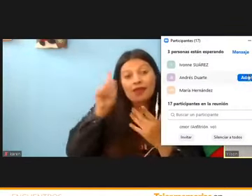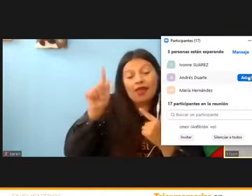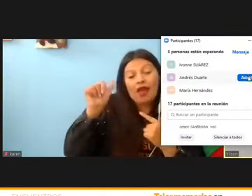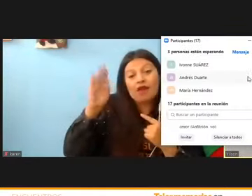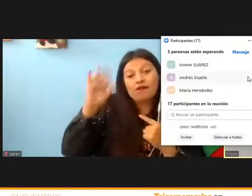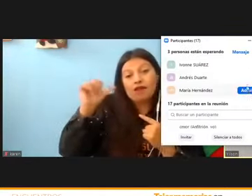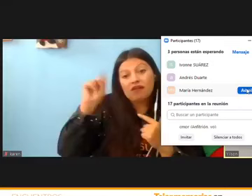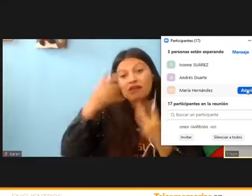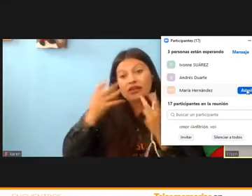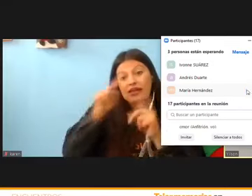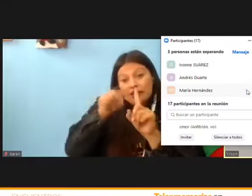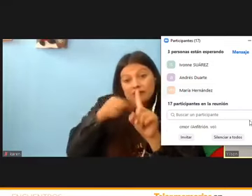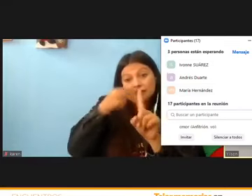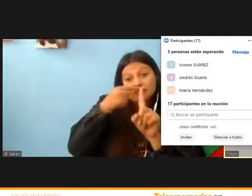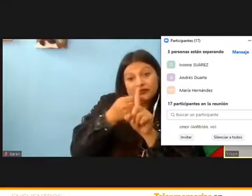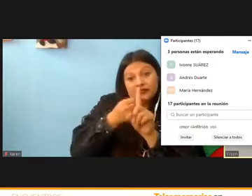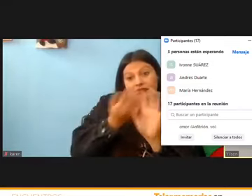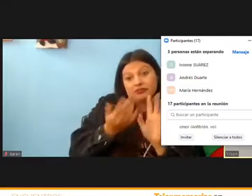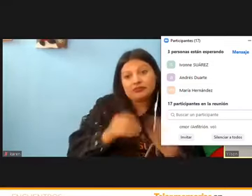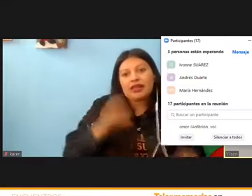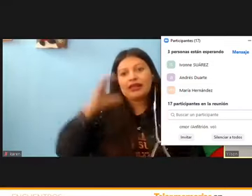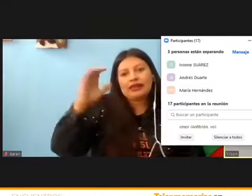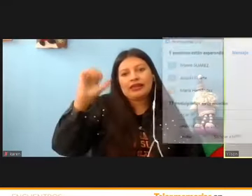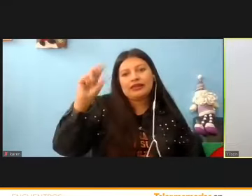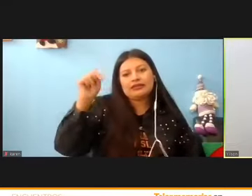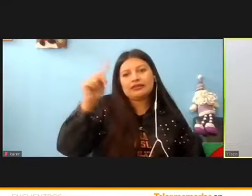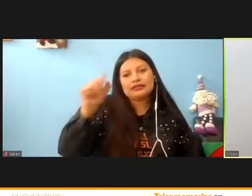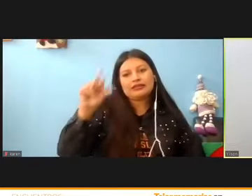más de Sensat.